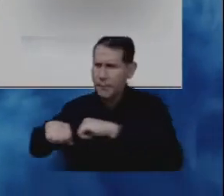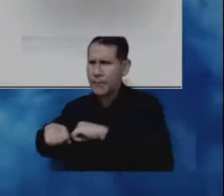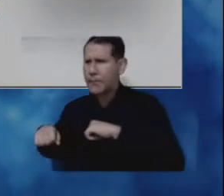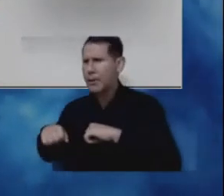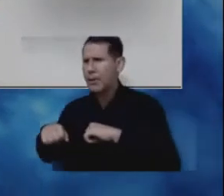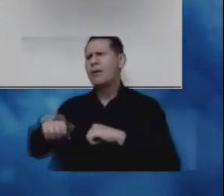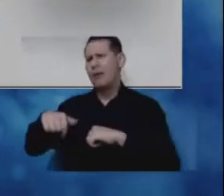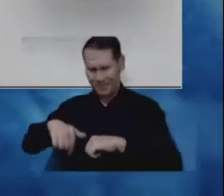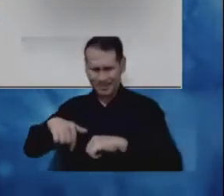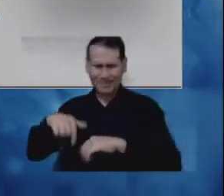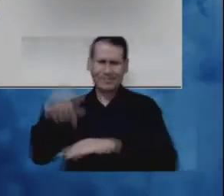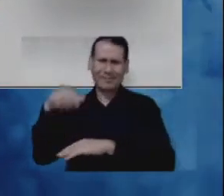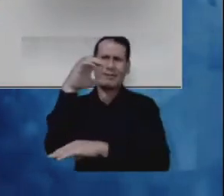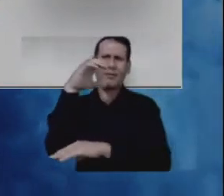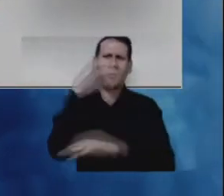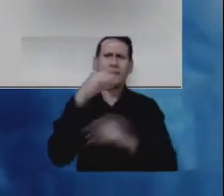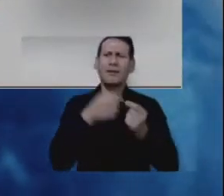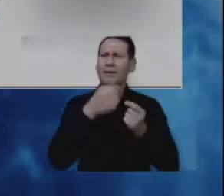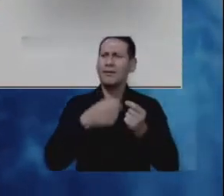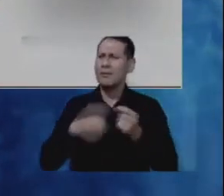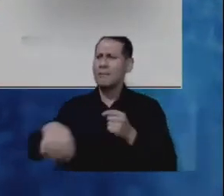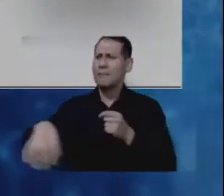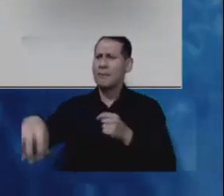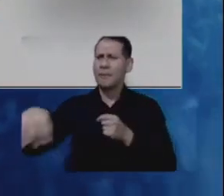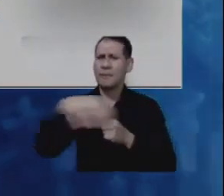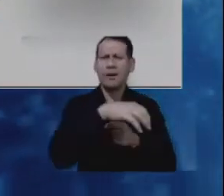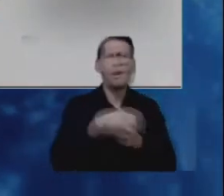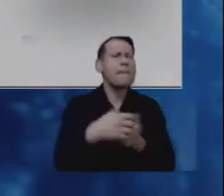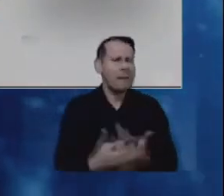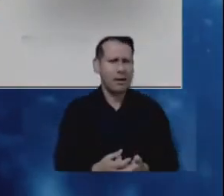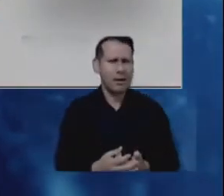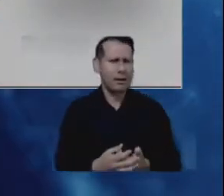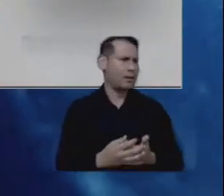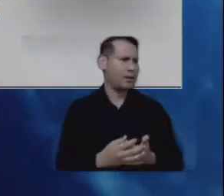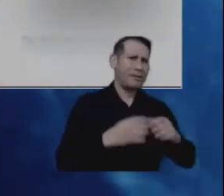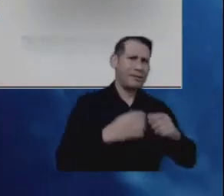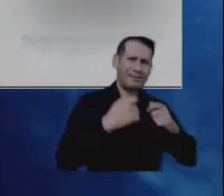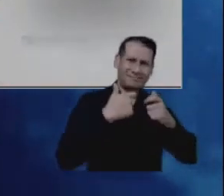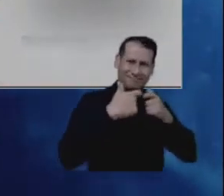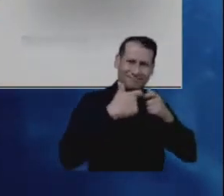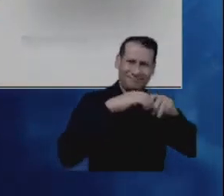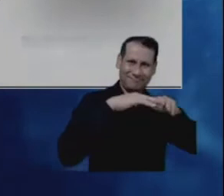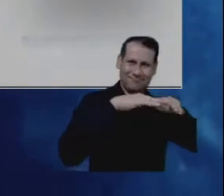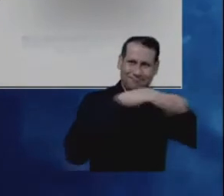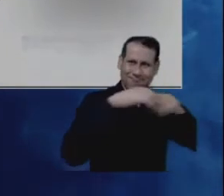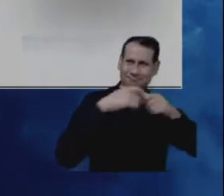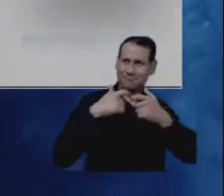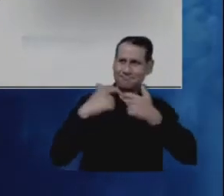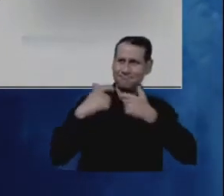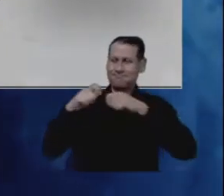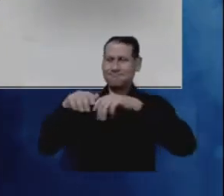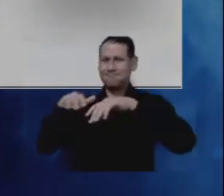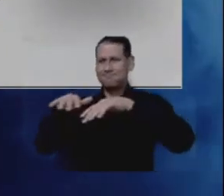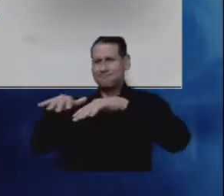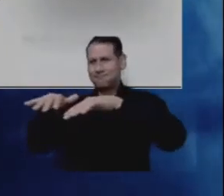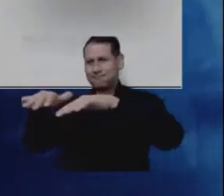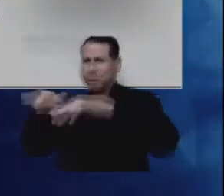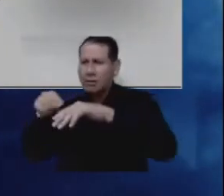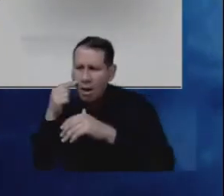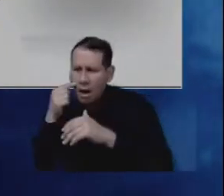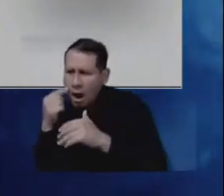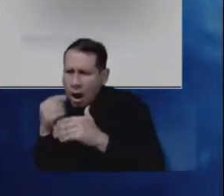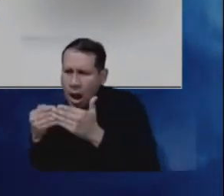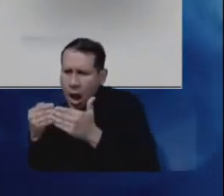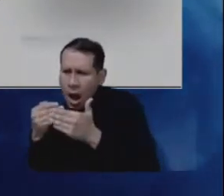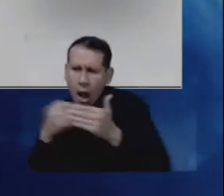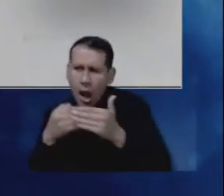de evidenciar los potenciales usos del espectro en los diferentes sectores de la economía.